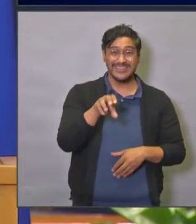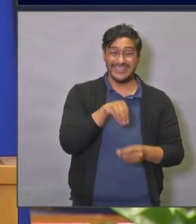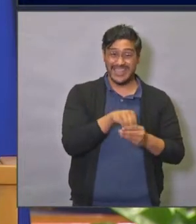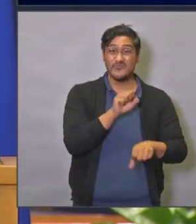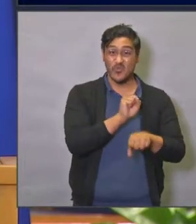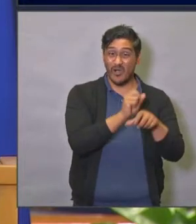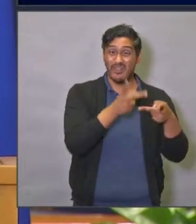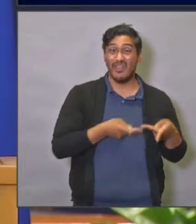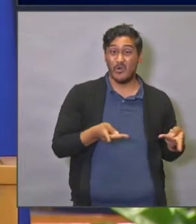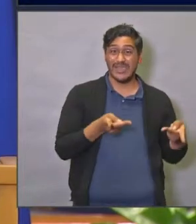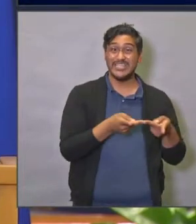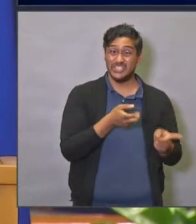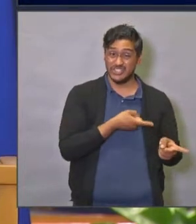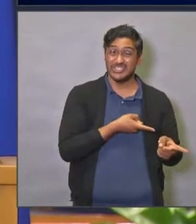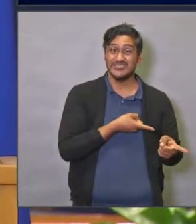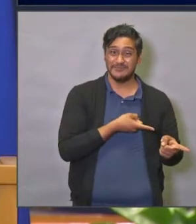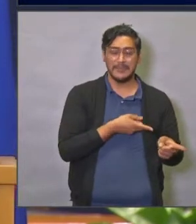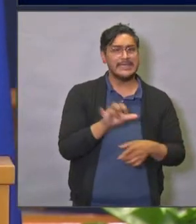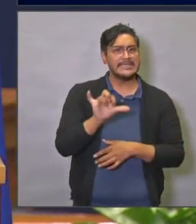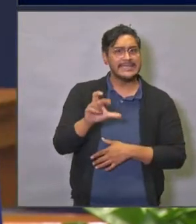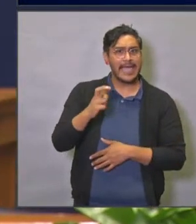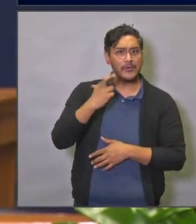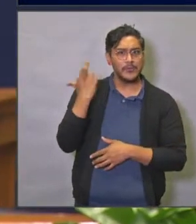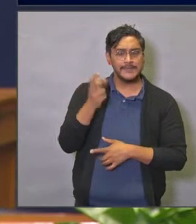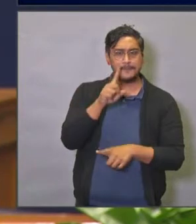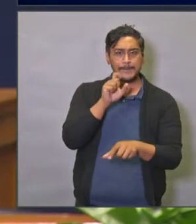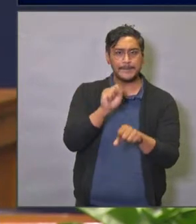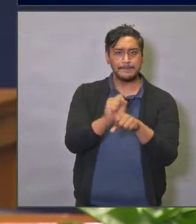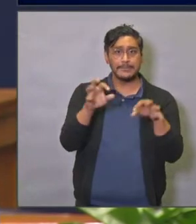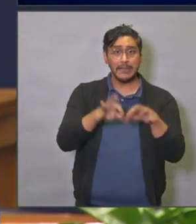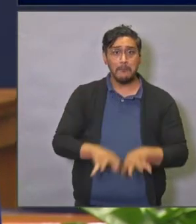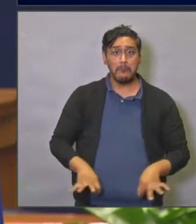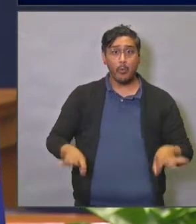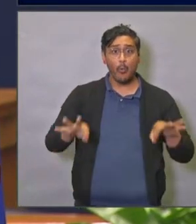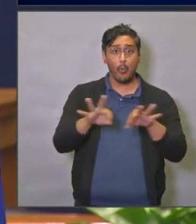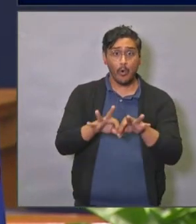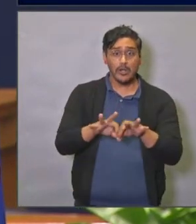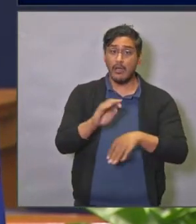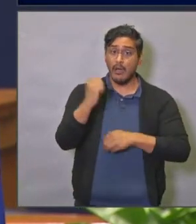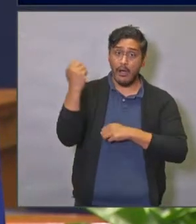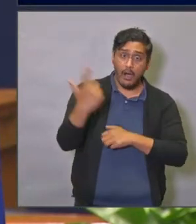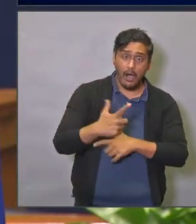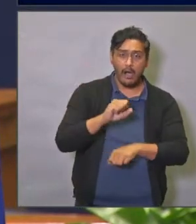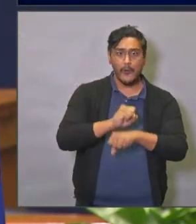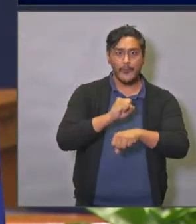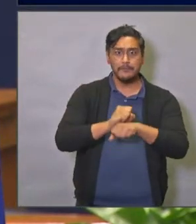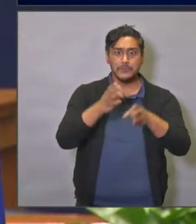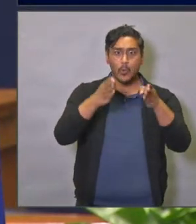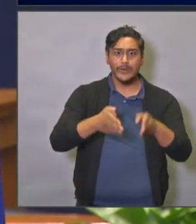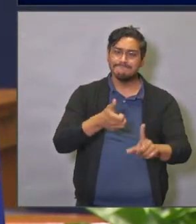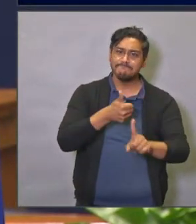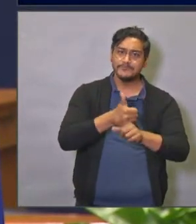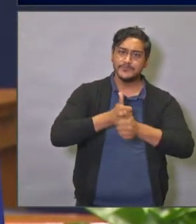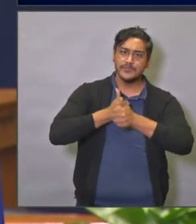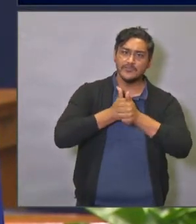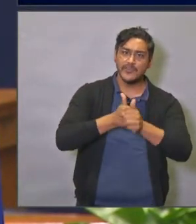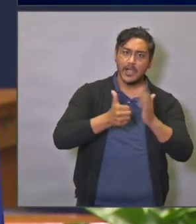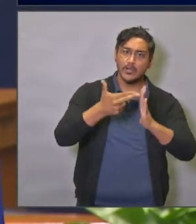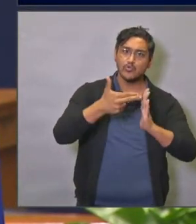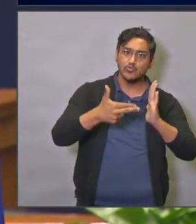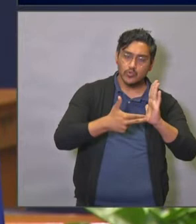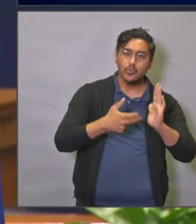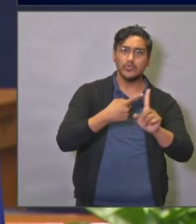trabajo, por lo que es tan importante que los empleadores adhieran a los protocolos del lugar de trabajo